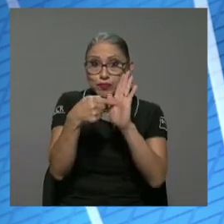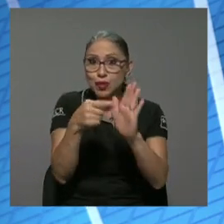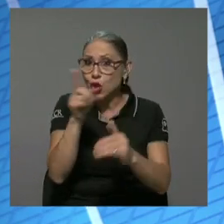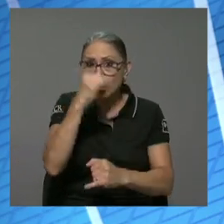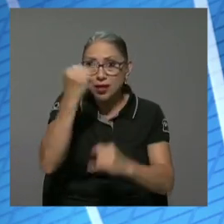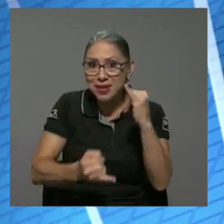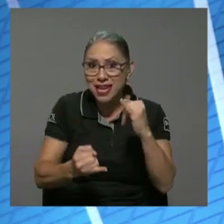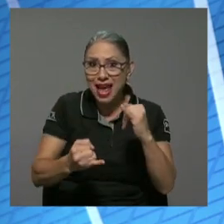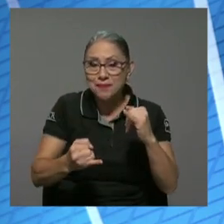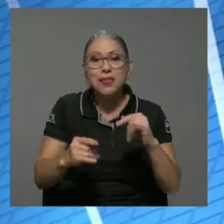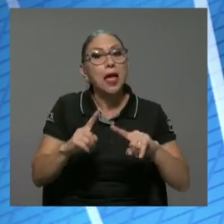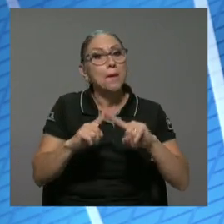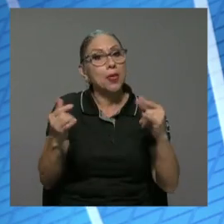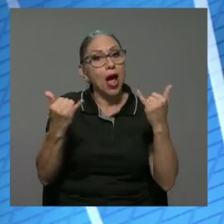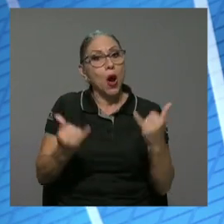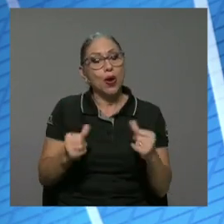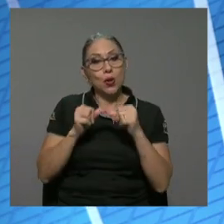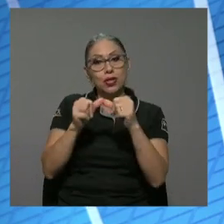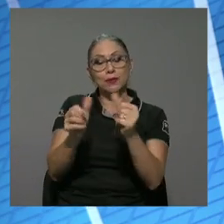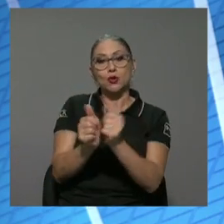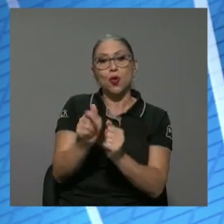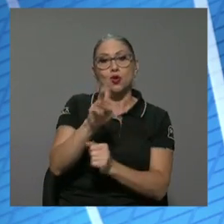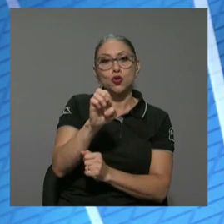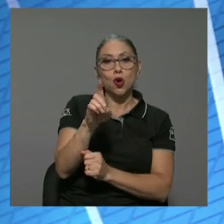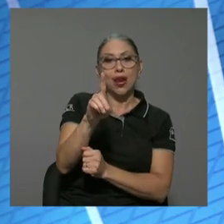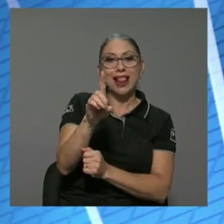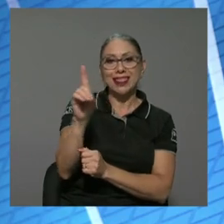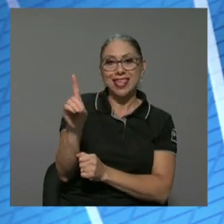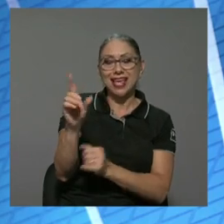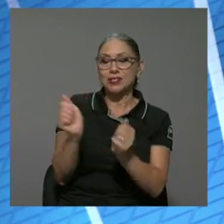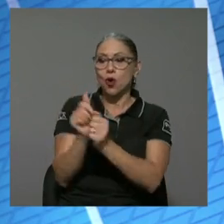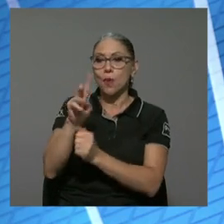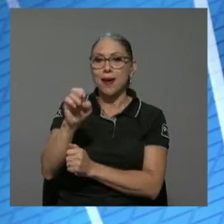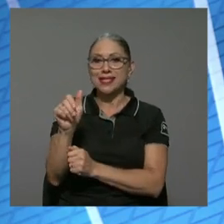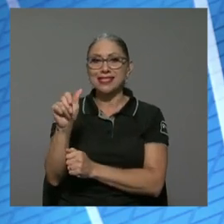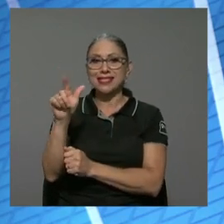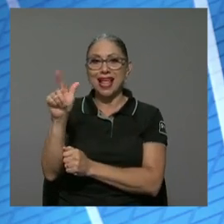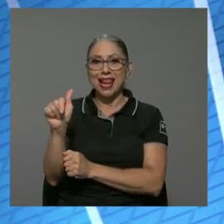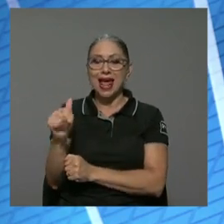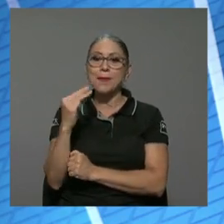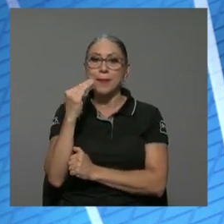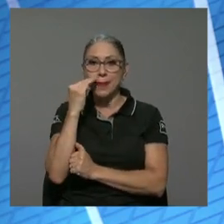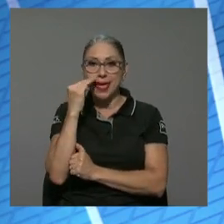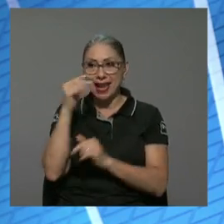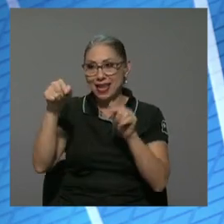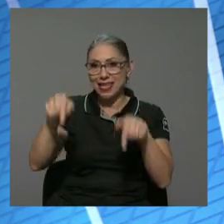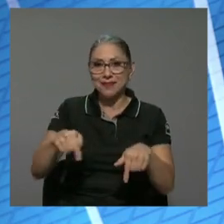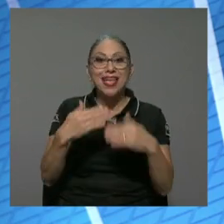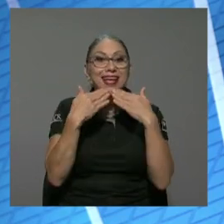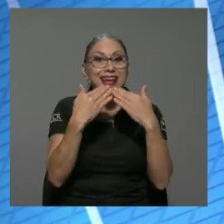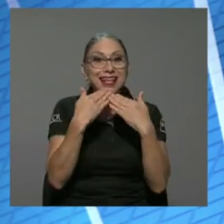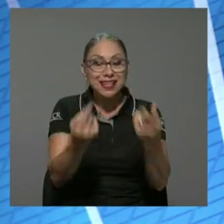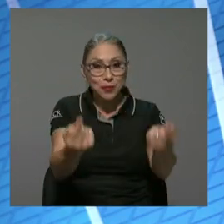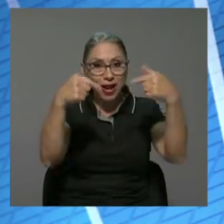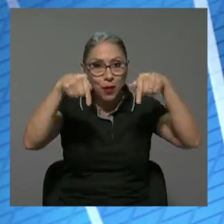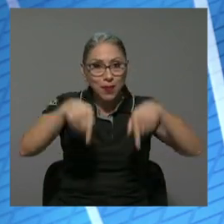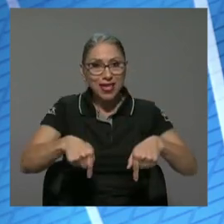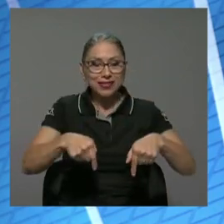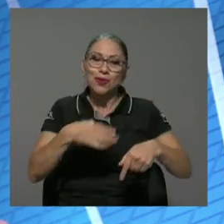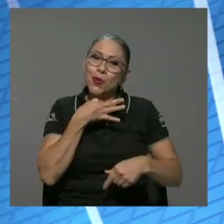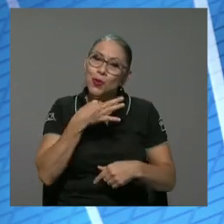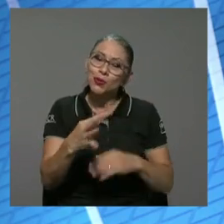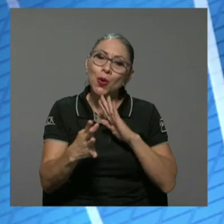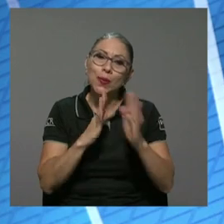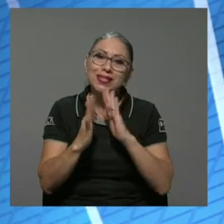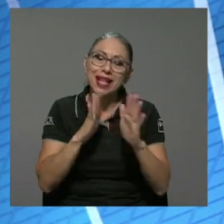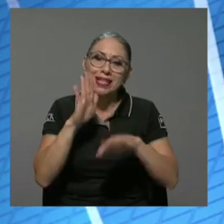venimos ahora con don Ronald Díaz y Marcela Piedra aquí al estudio. Muchas gracias por acompañarnos aquí en 15 UCR. Ha sido un gusto conversar sobre educación